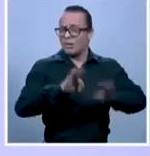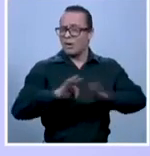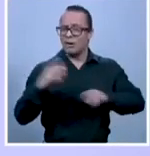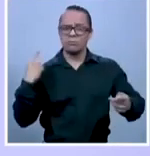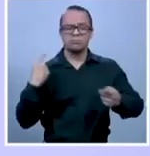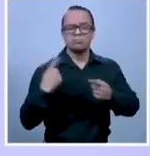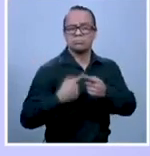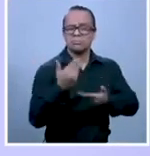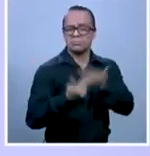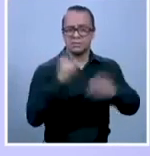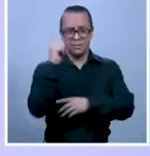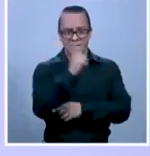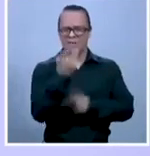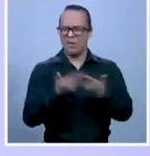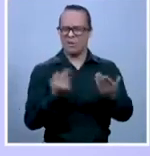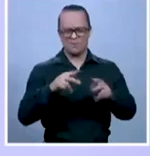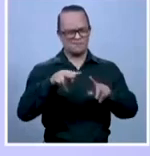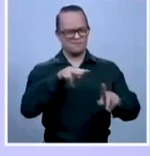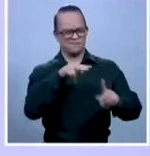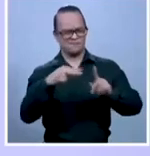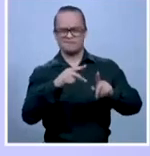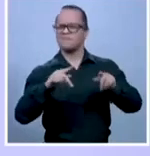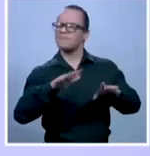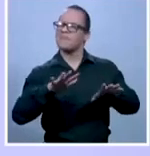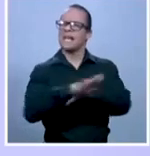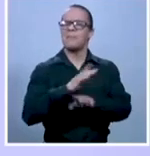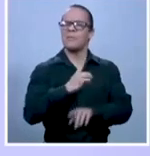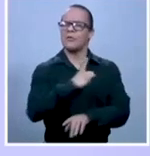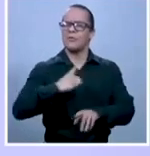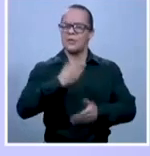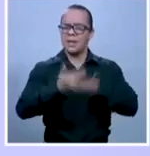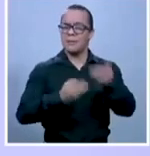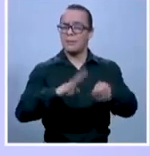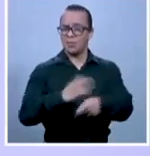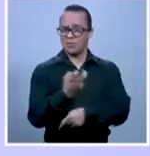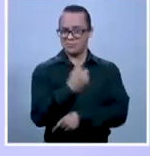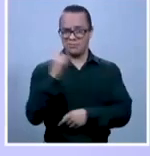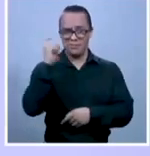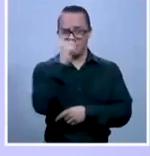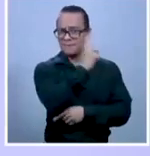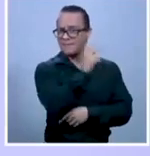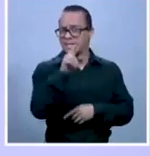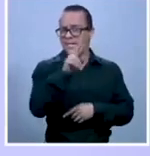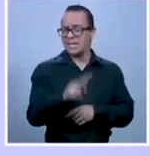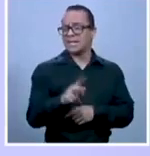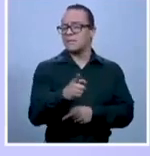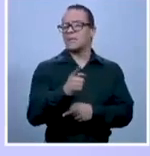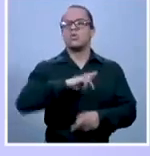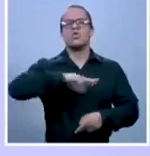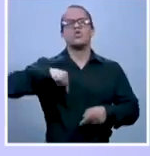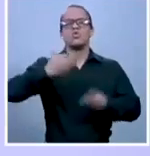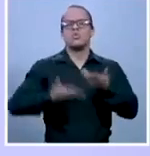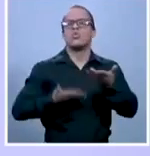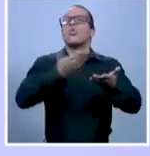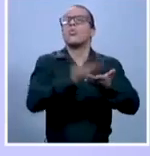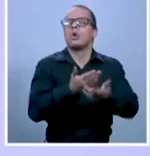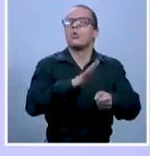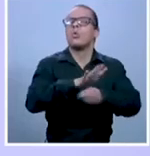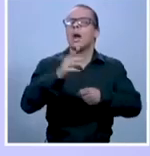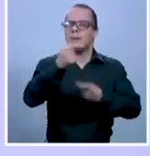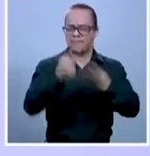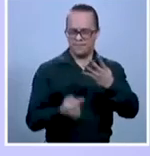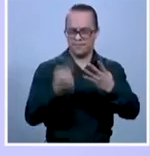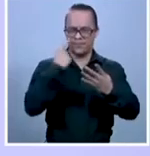lo que es necesario cambiar el modelo de seguridad para atender esta difícil situación. Y lo que está, por lo tanto, estamos proponiendo las siguientes